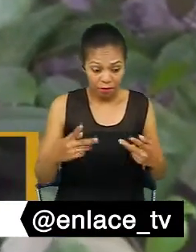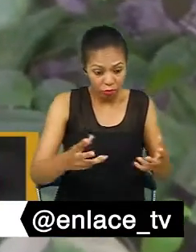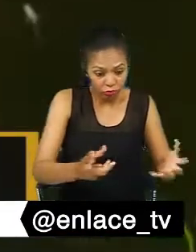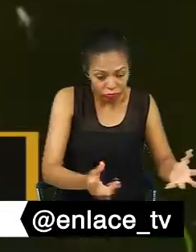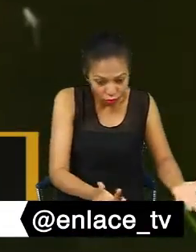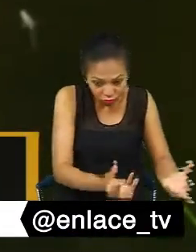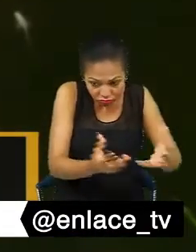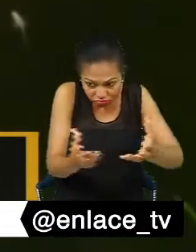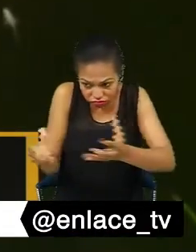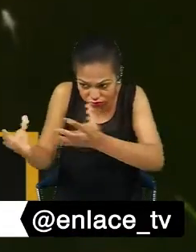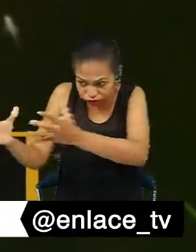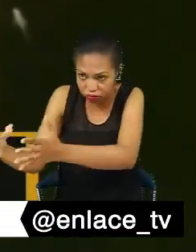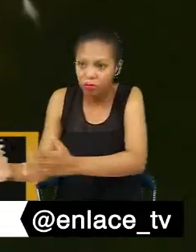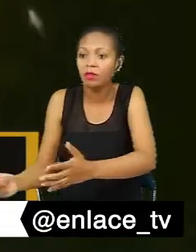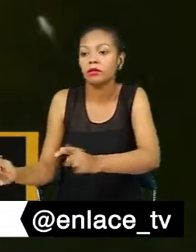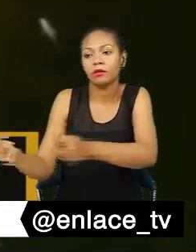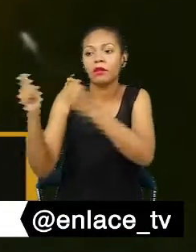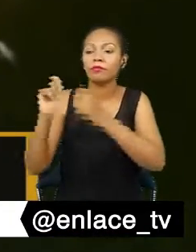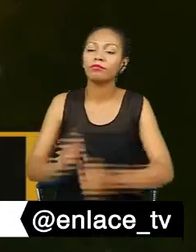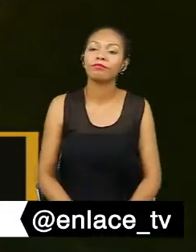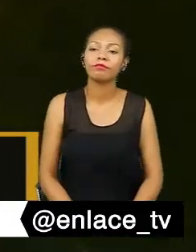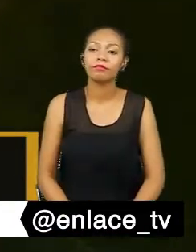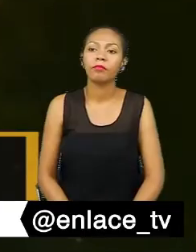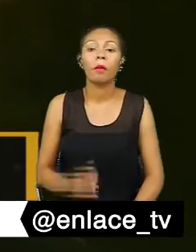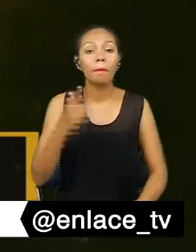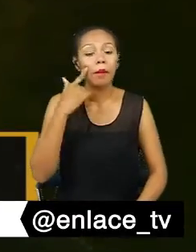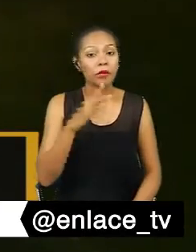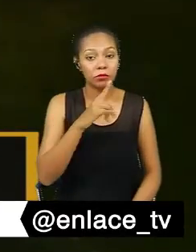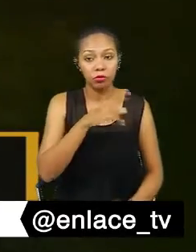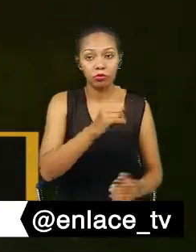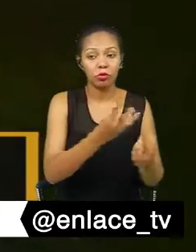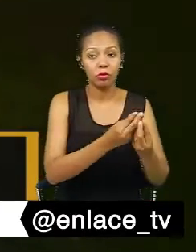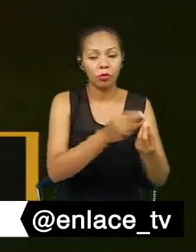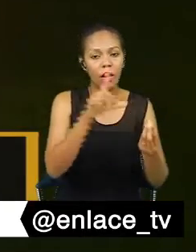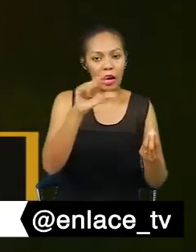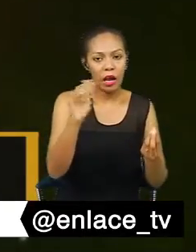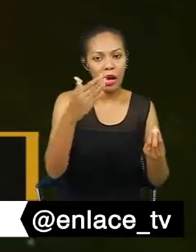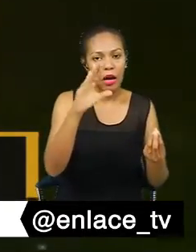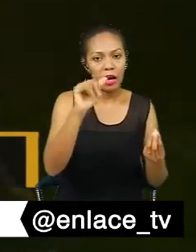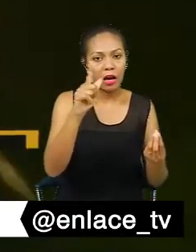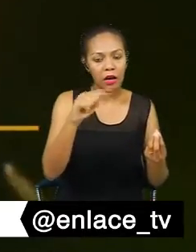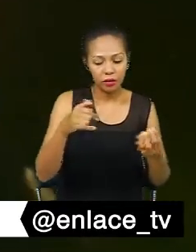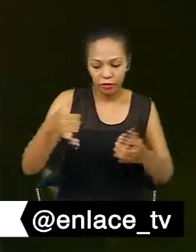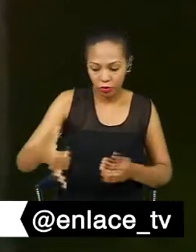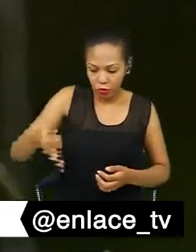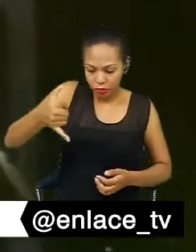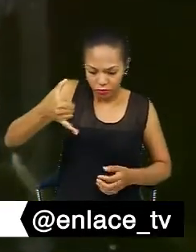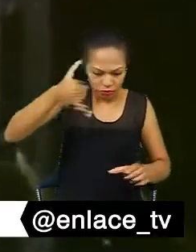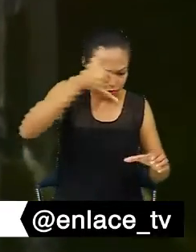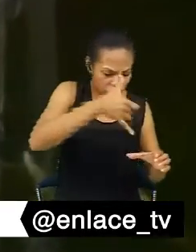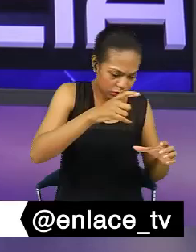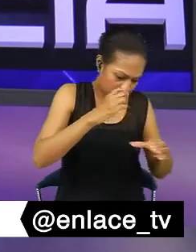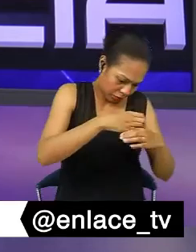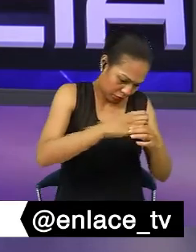de inspección en la zona afectada, se determinó que la CAS tomará muestras de agua para establecer los orígenes de esta